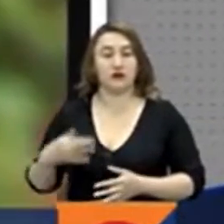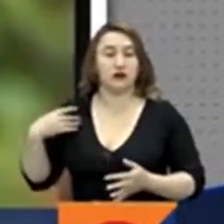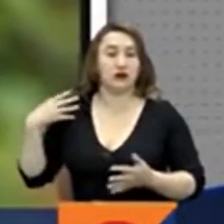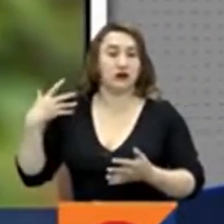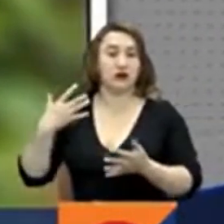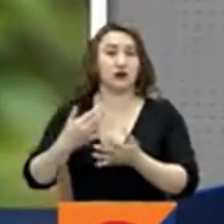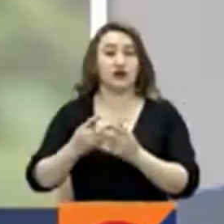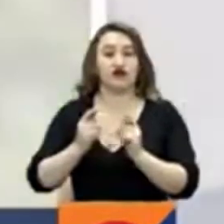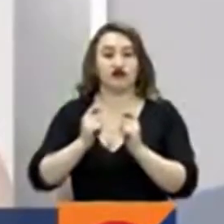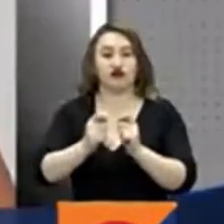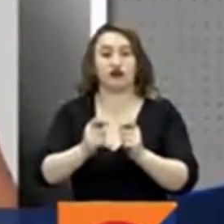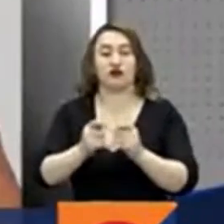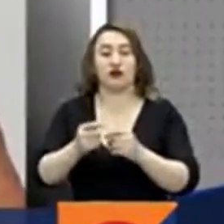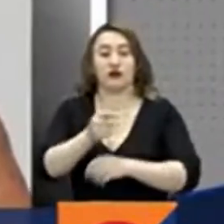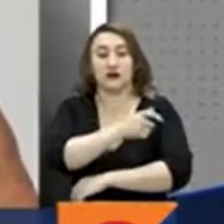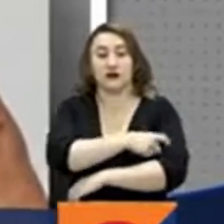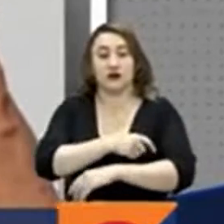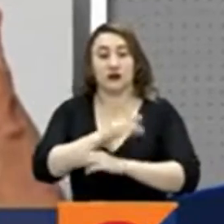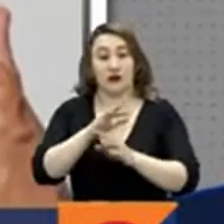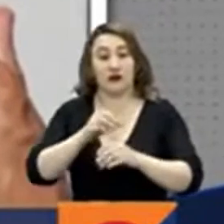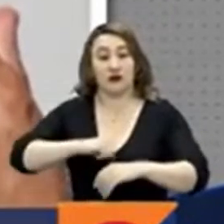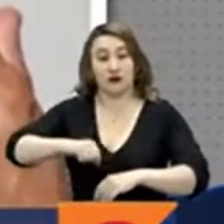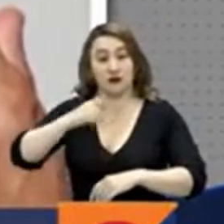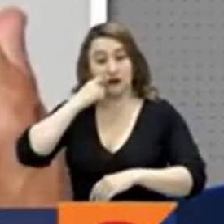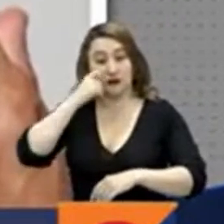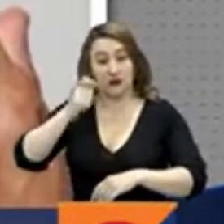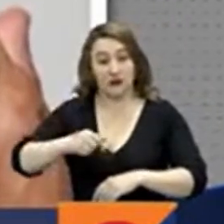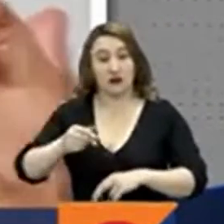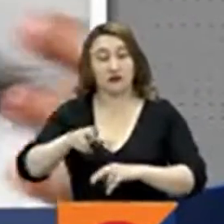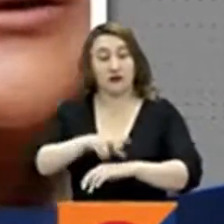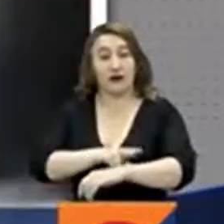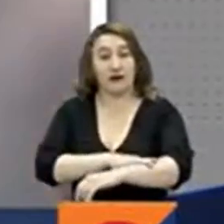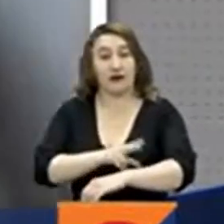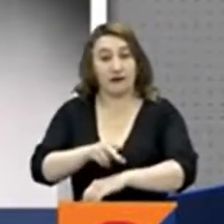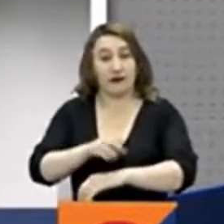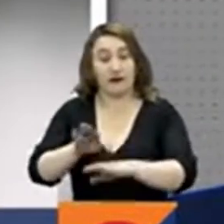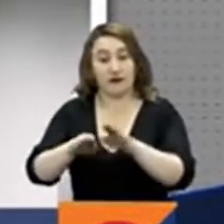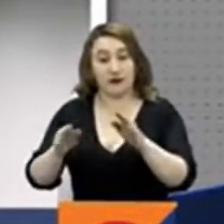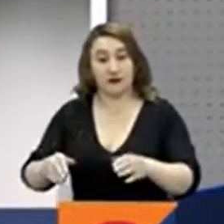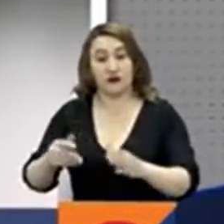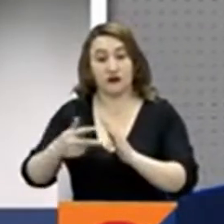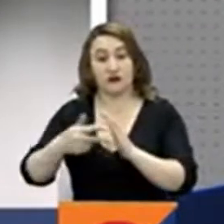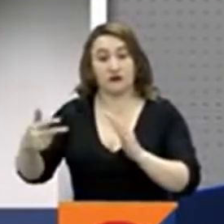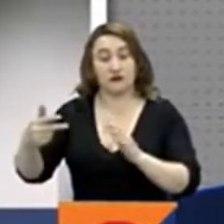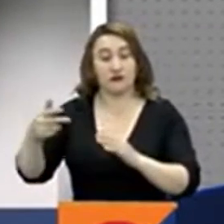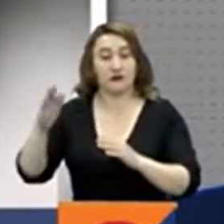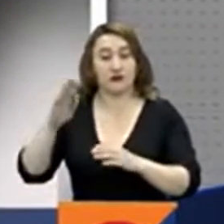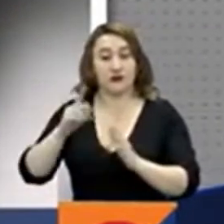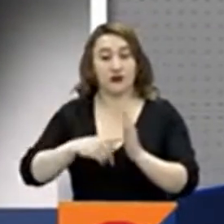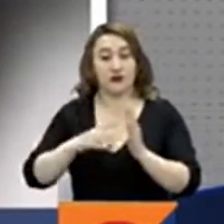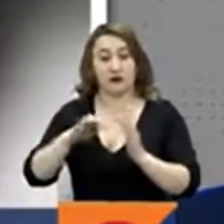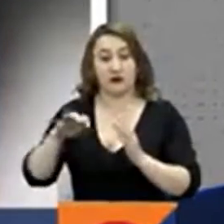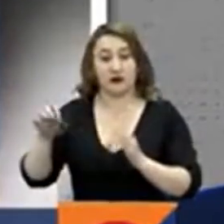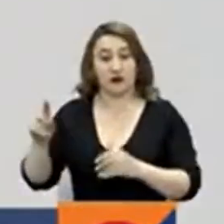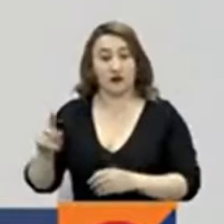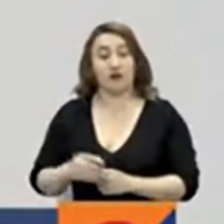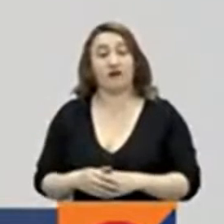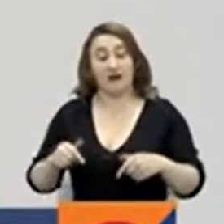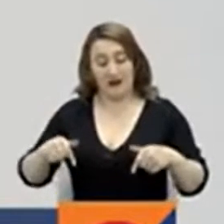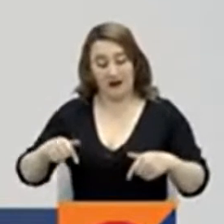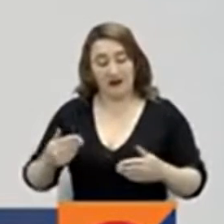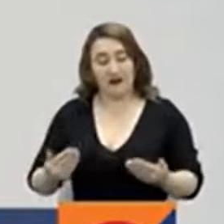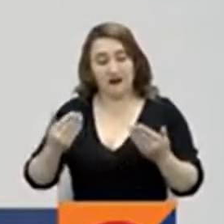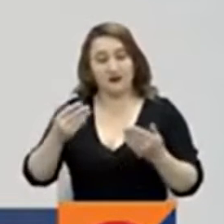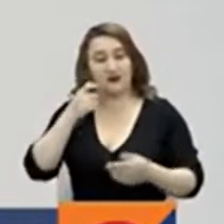sido comisionada de los derechos humanos y delegada a las mesas nacionales de la Constitución del 91. Aquí lo que vale es la humanidad,